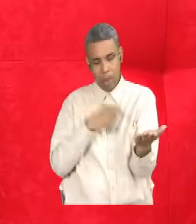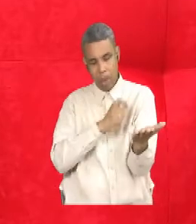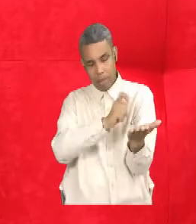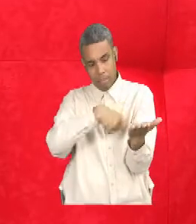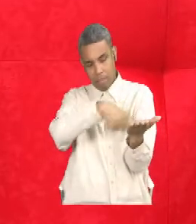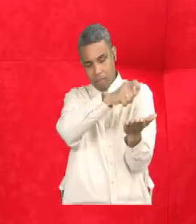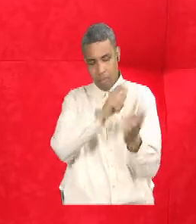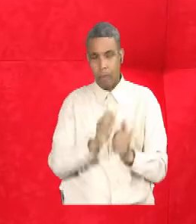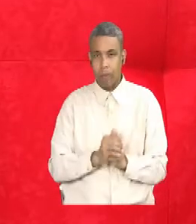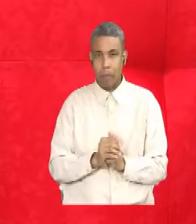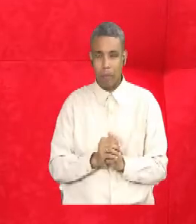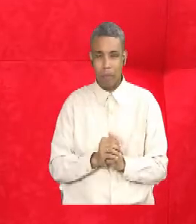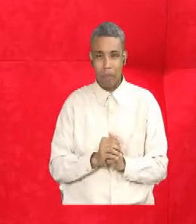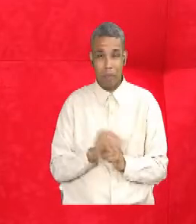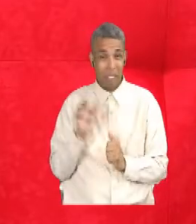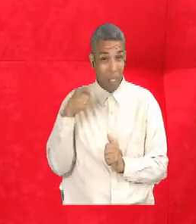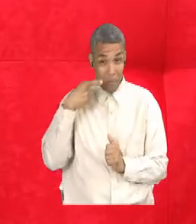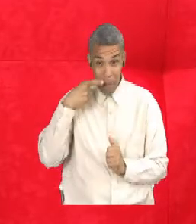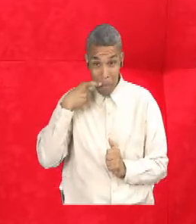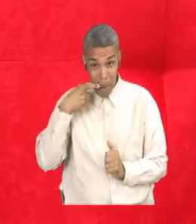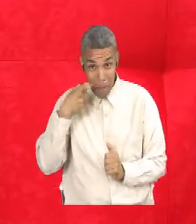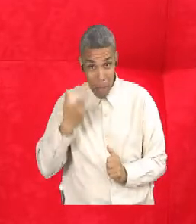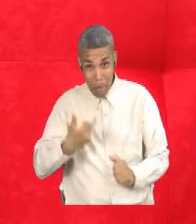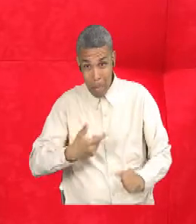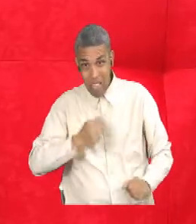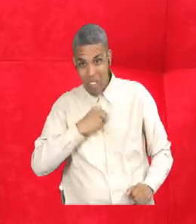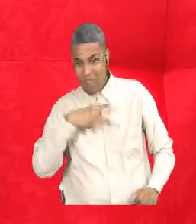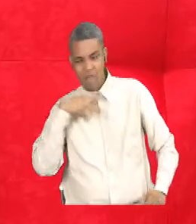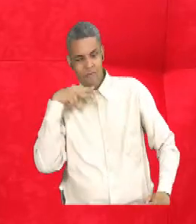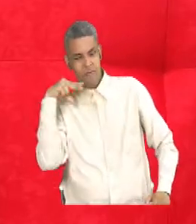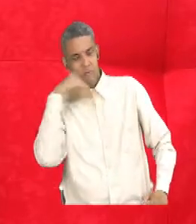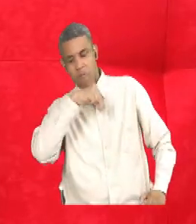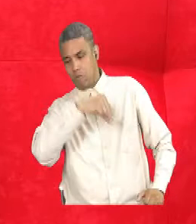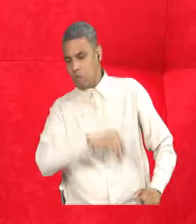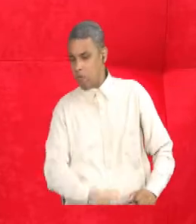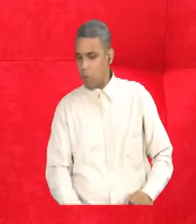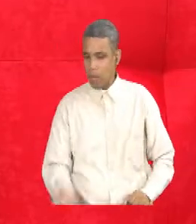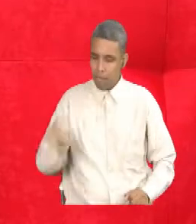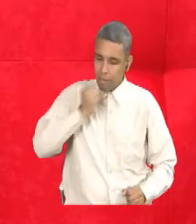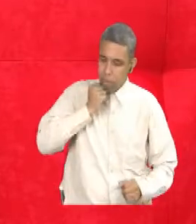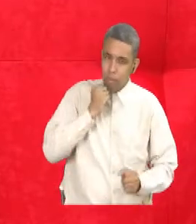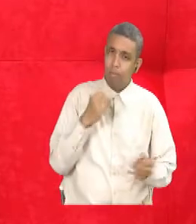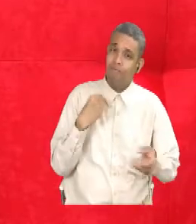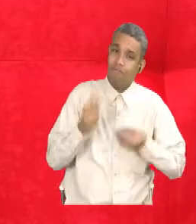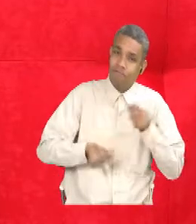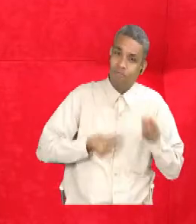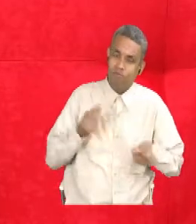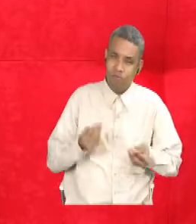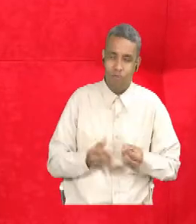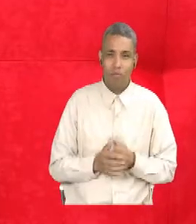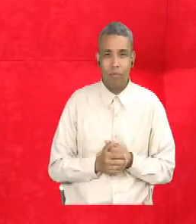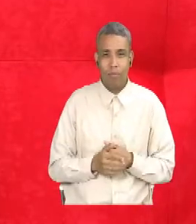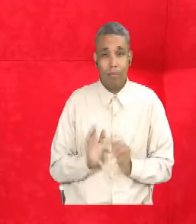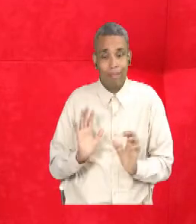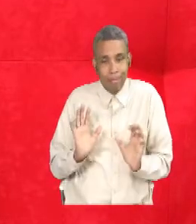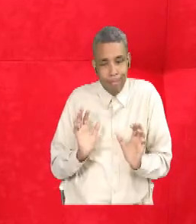Si definitivamente no hay forma de llegar a una solución, pues se debe acudir a una